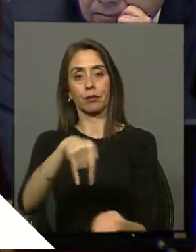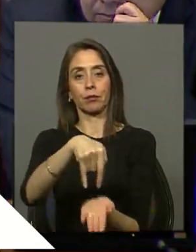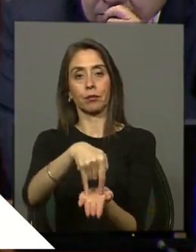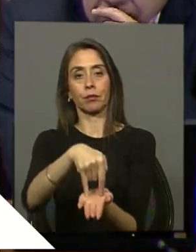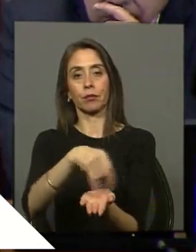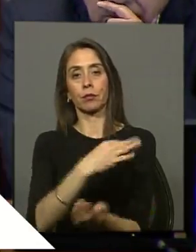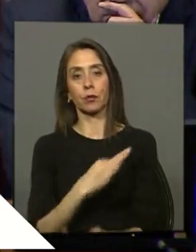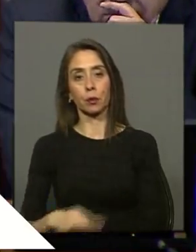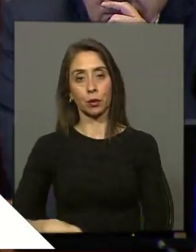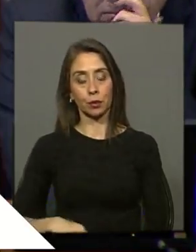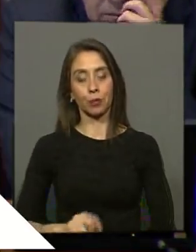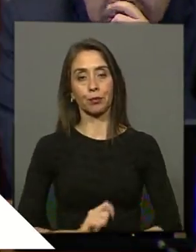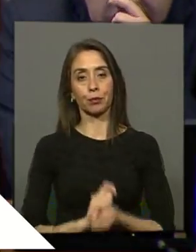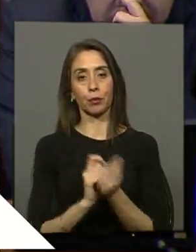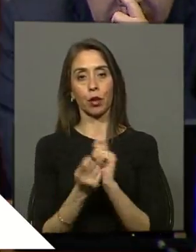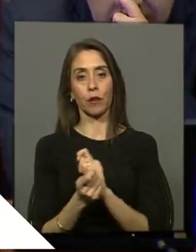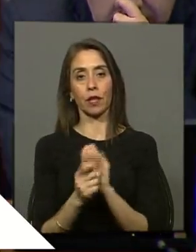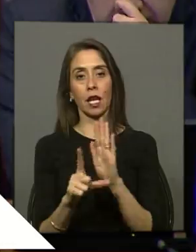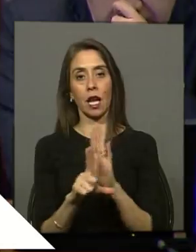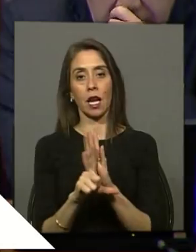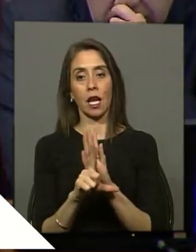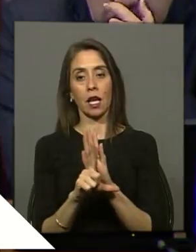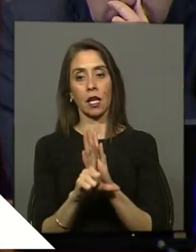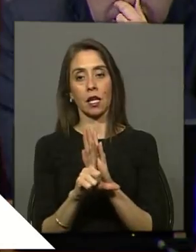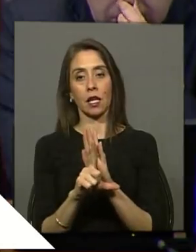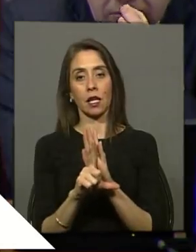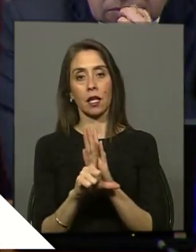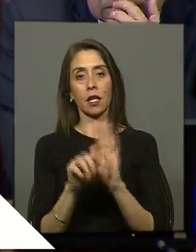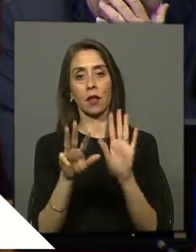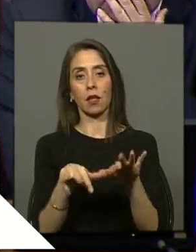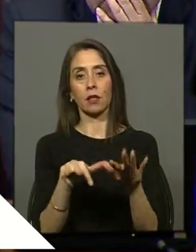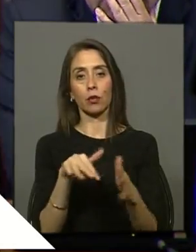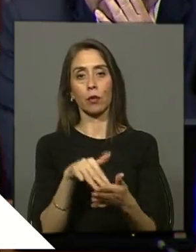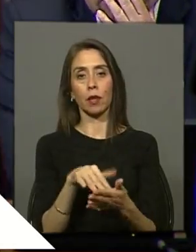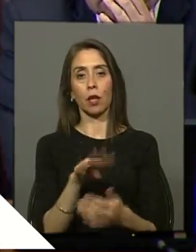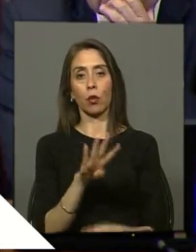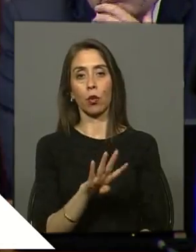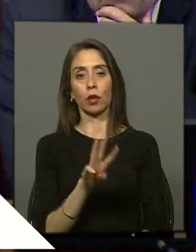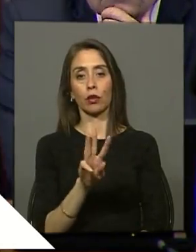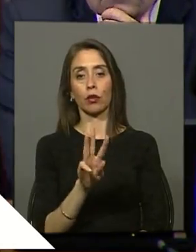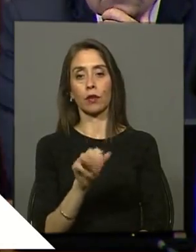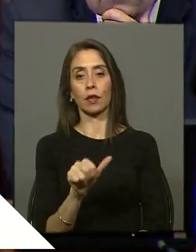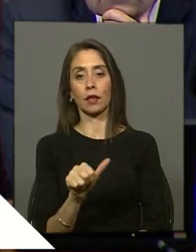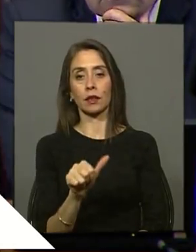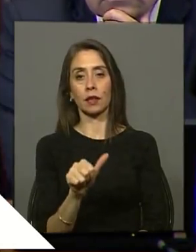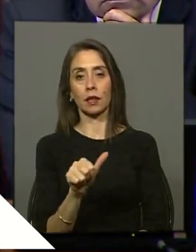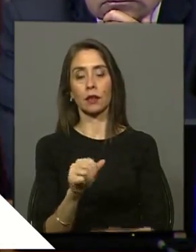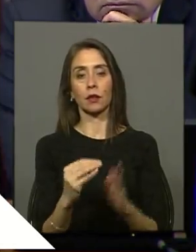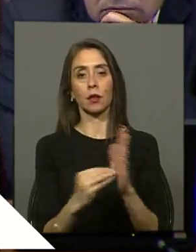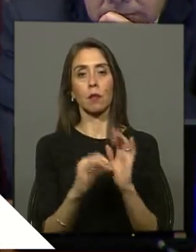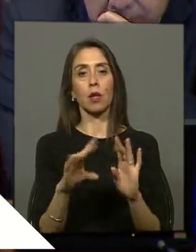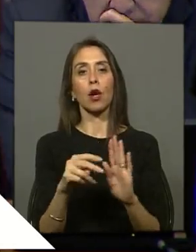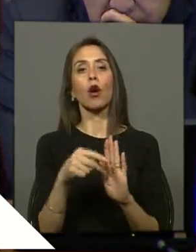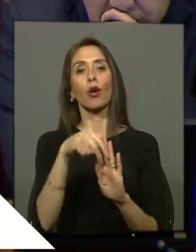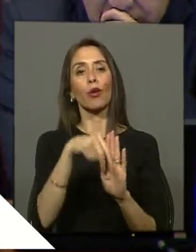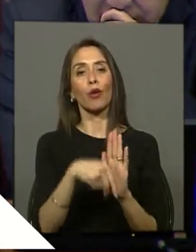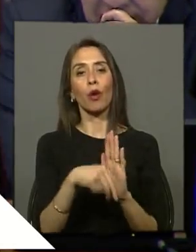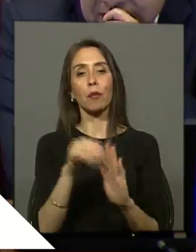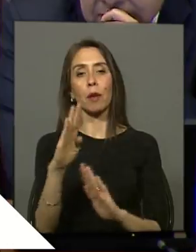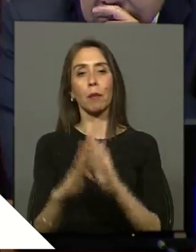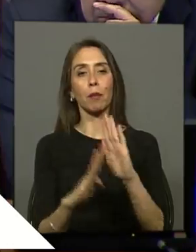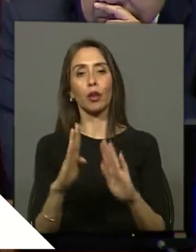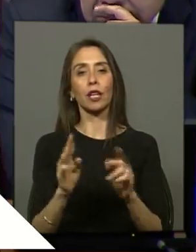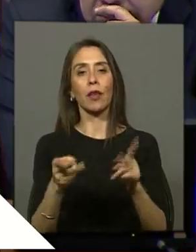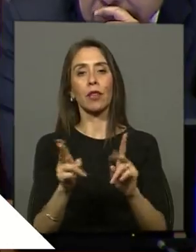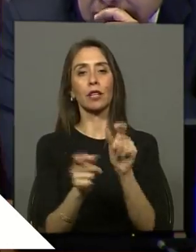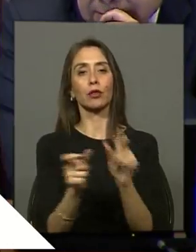moción que modifica la ley número 19.496 que establece normas sobre la protección